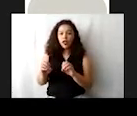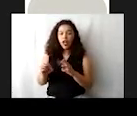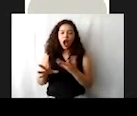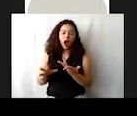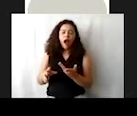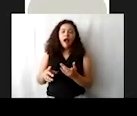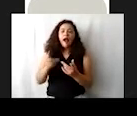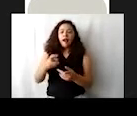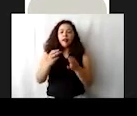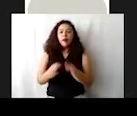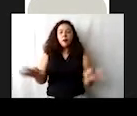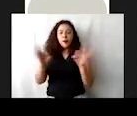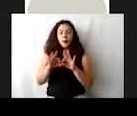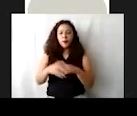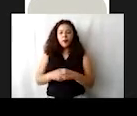ver